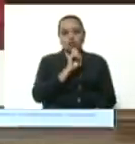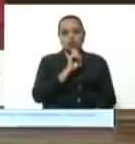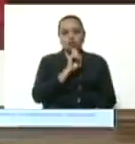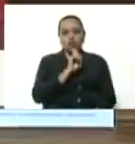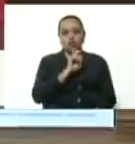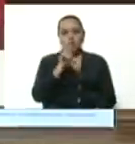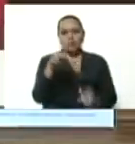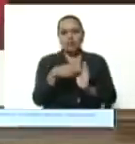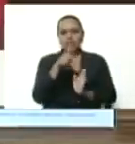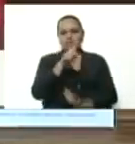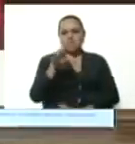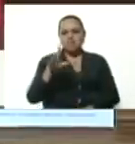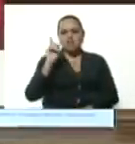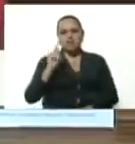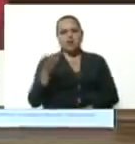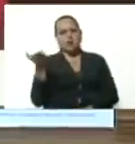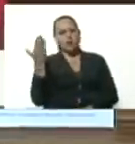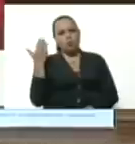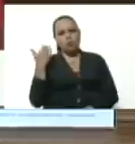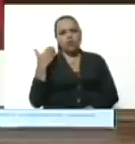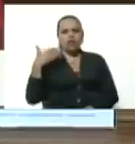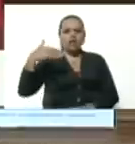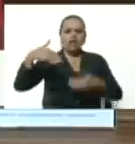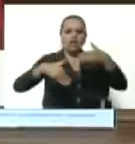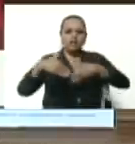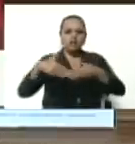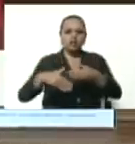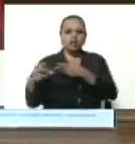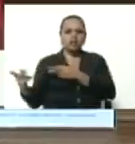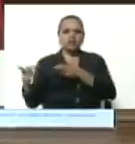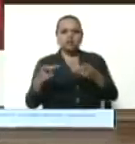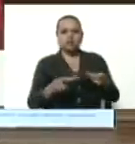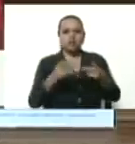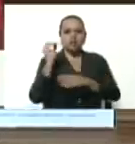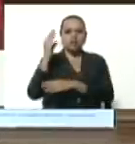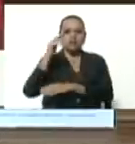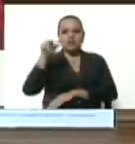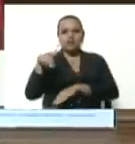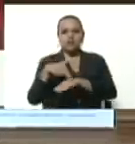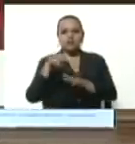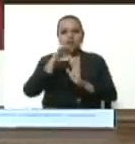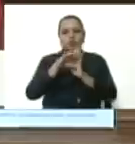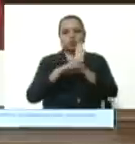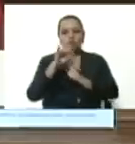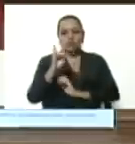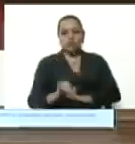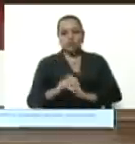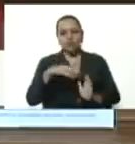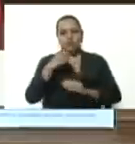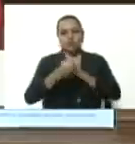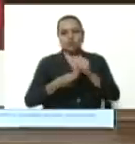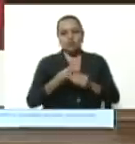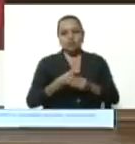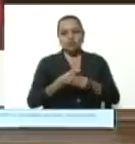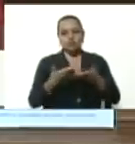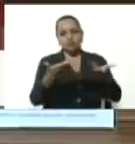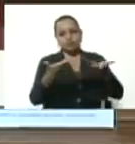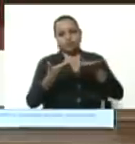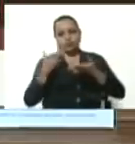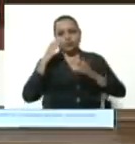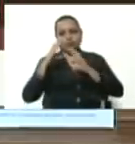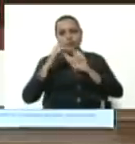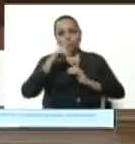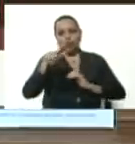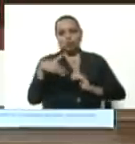2015, ¿no? Pero en las otras también, en las otras, las convocadas por la Asamblea Nacional Constituyente. Se envió, mandan la comunicación y nosotros